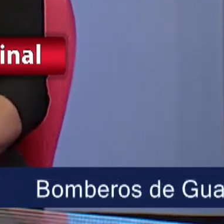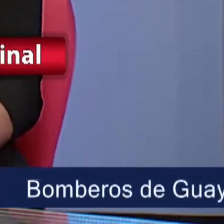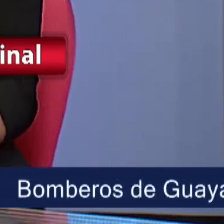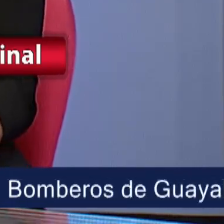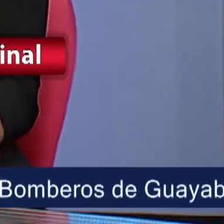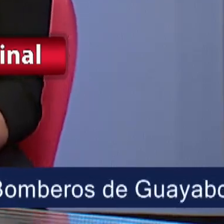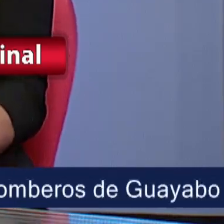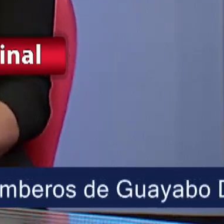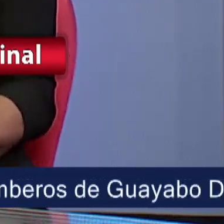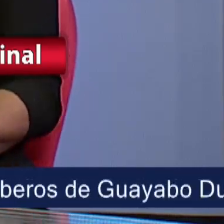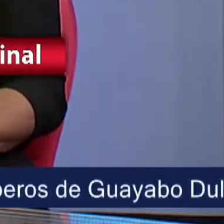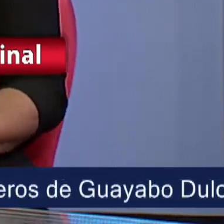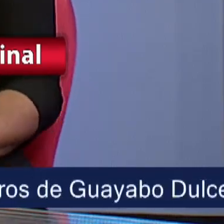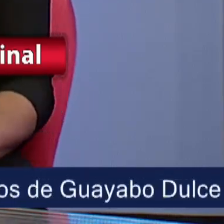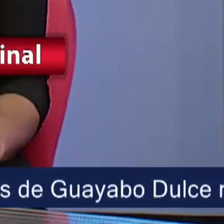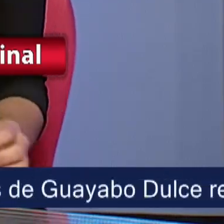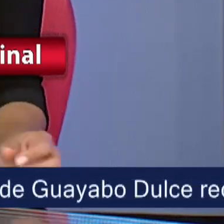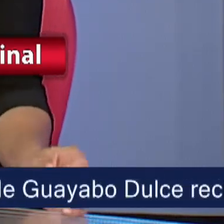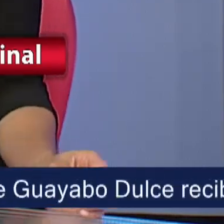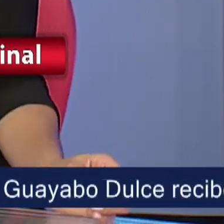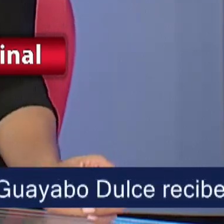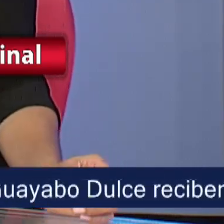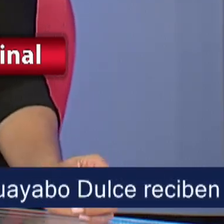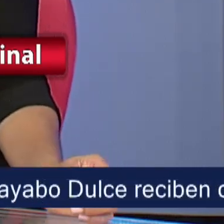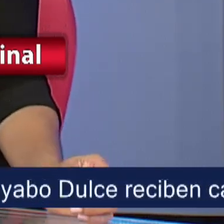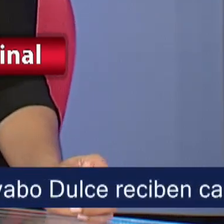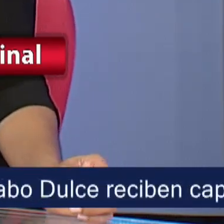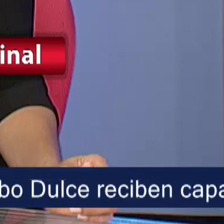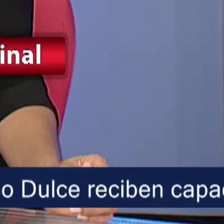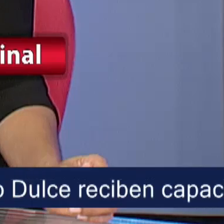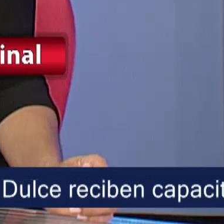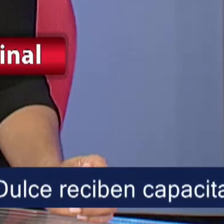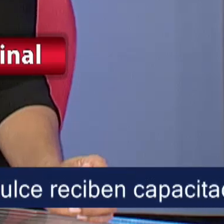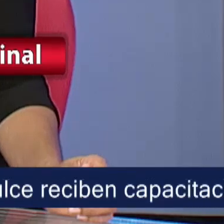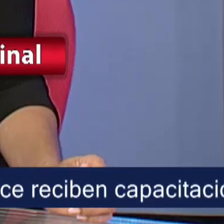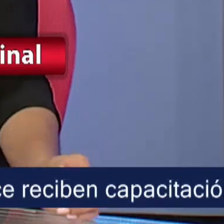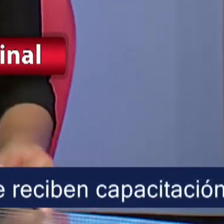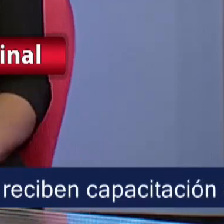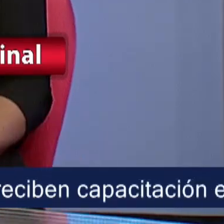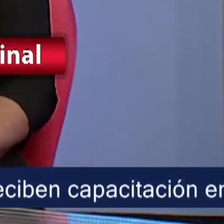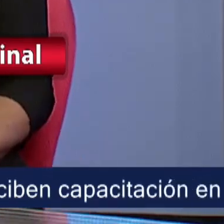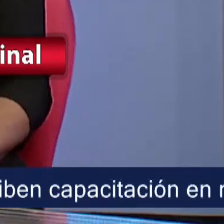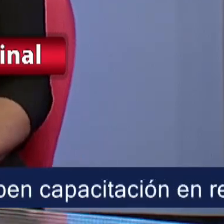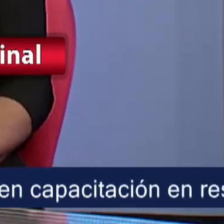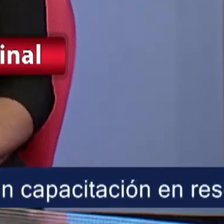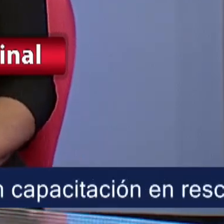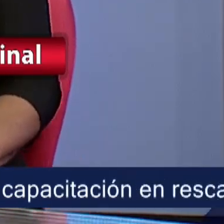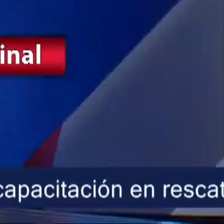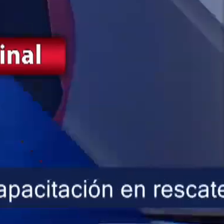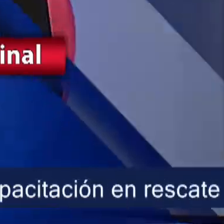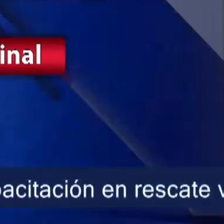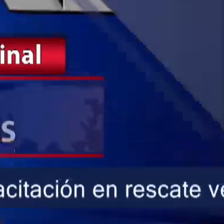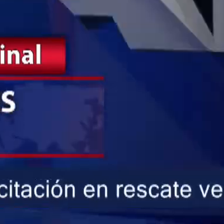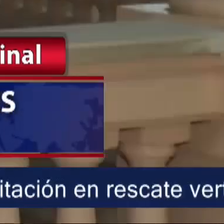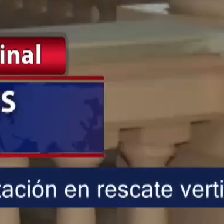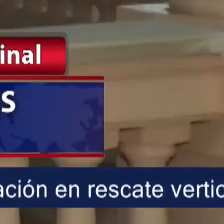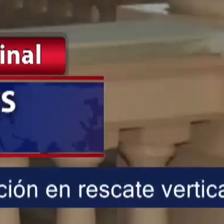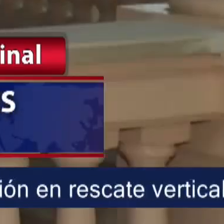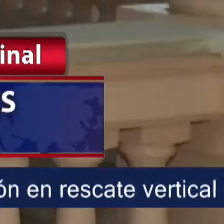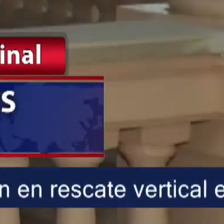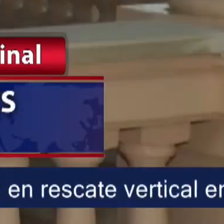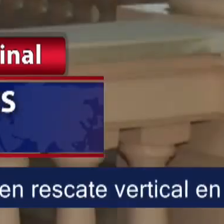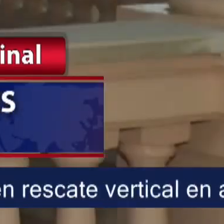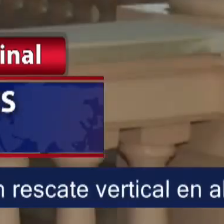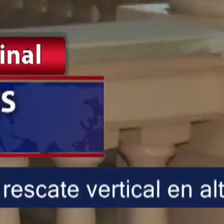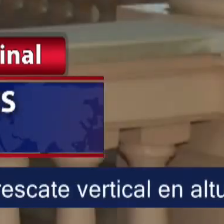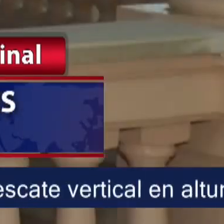20.72 millones de pesos nuestra compañera janela Pimentel está en directo desde el Palacio Nacional para contarnos de esto janela and adelante